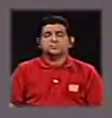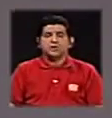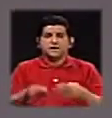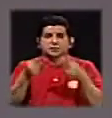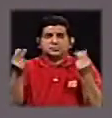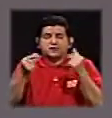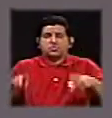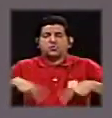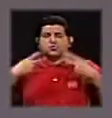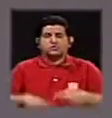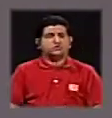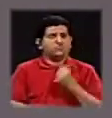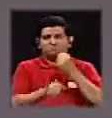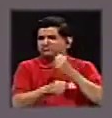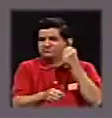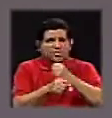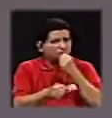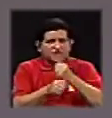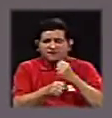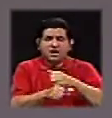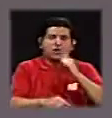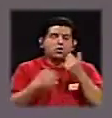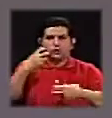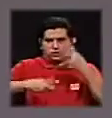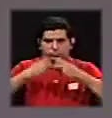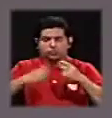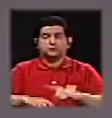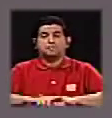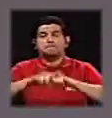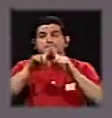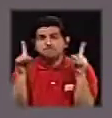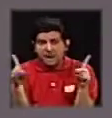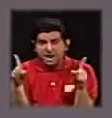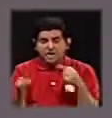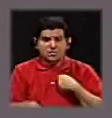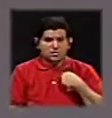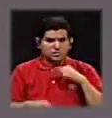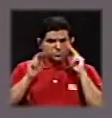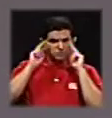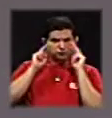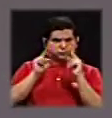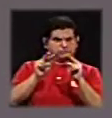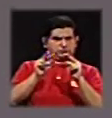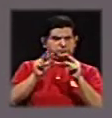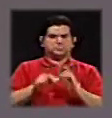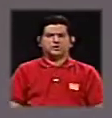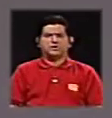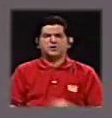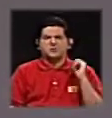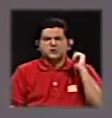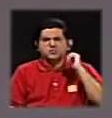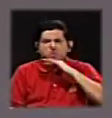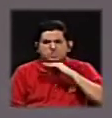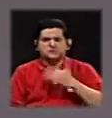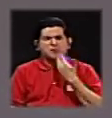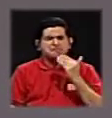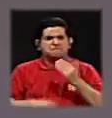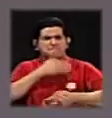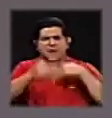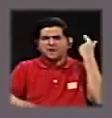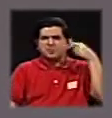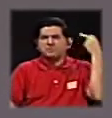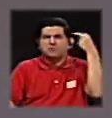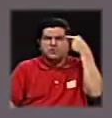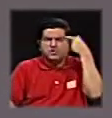vida, desempleo, entre otros problemas. Pero si uno se fija que tienen en común corrupción, mala gestión del gobierno,